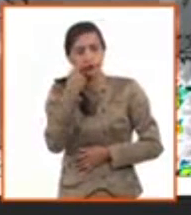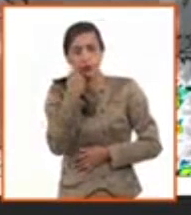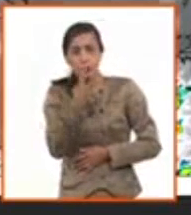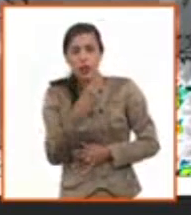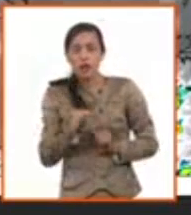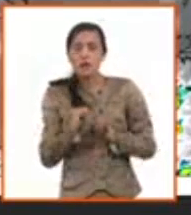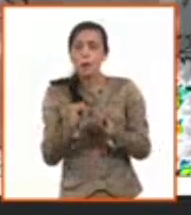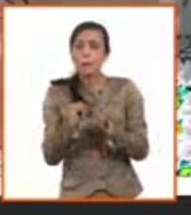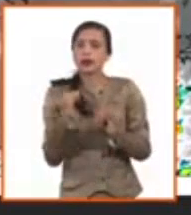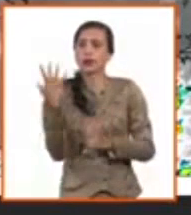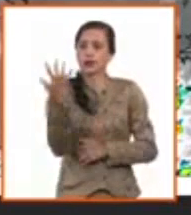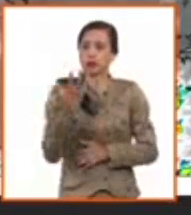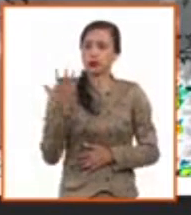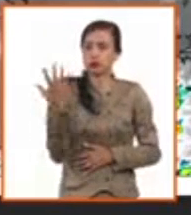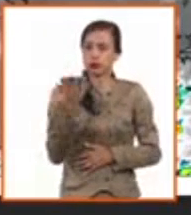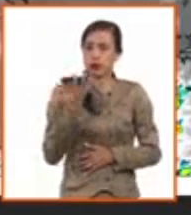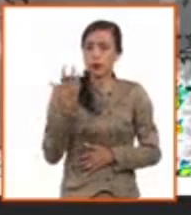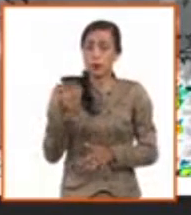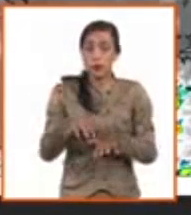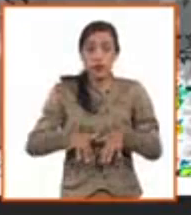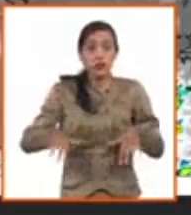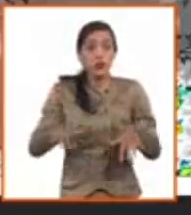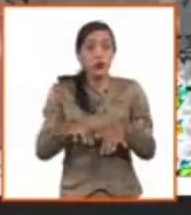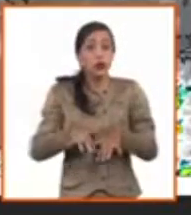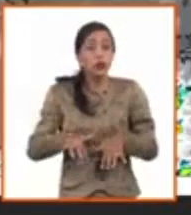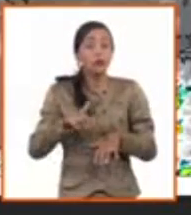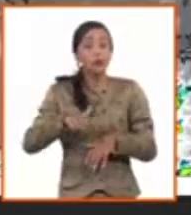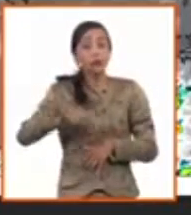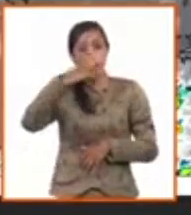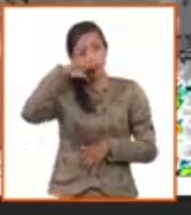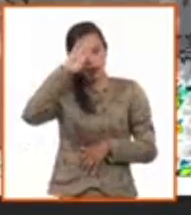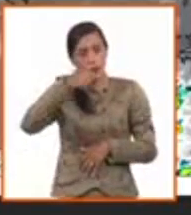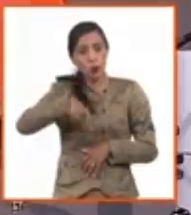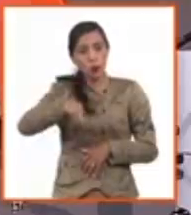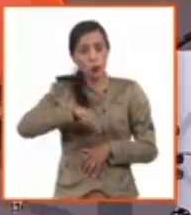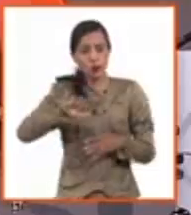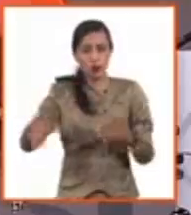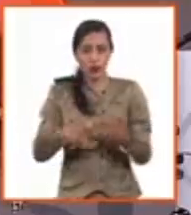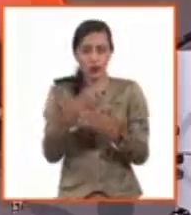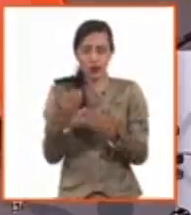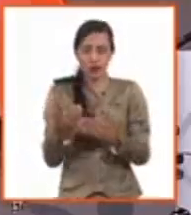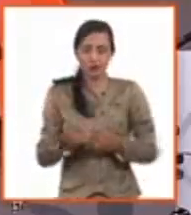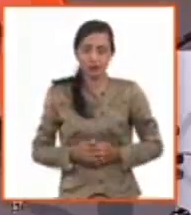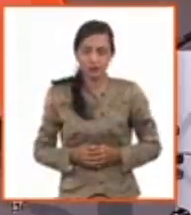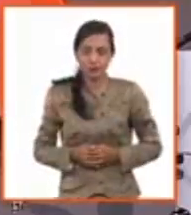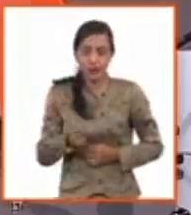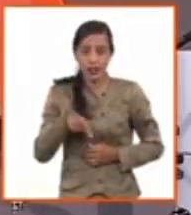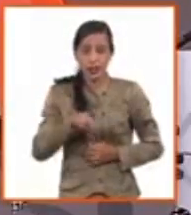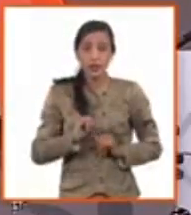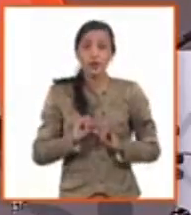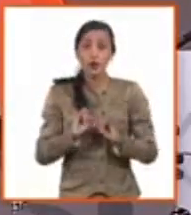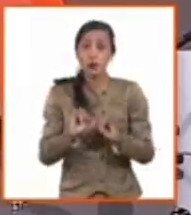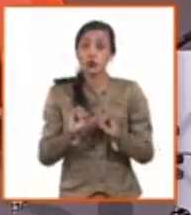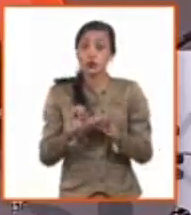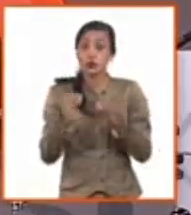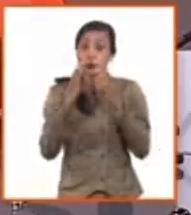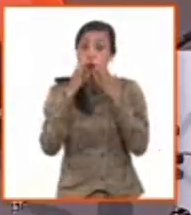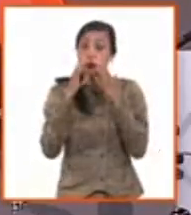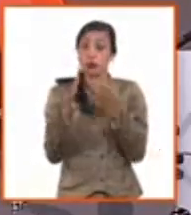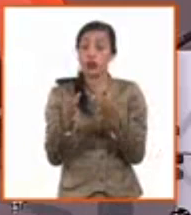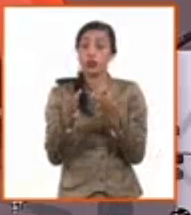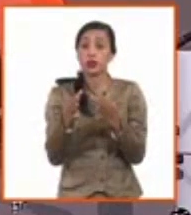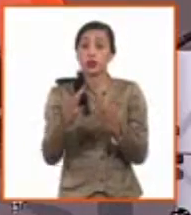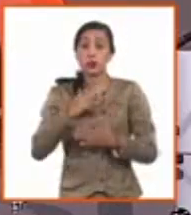sobre la evolución de esta situación meteorológica en los próximos días información sin dudas de